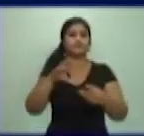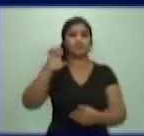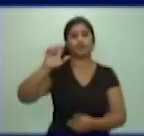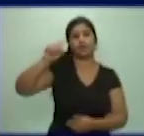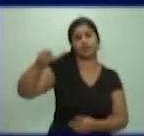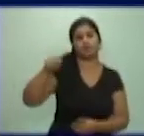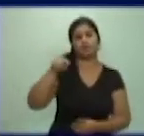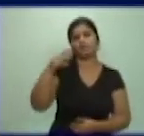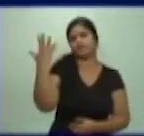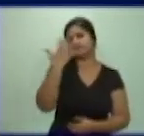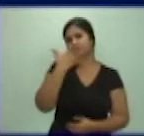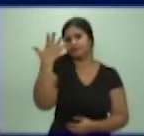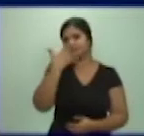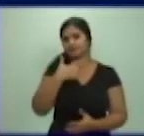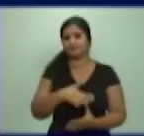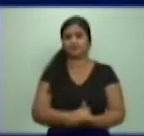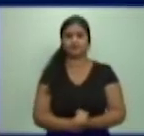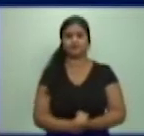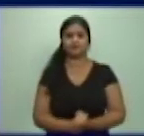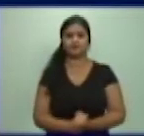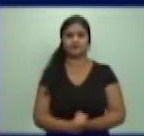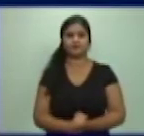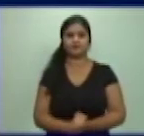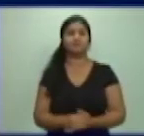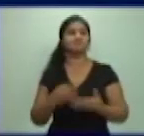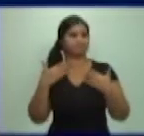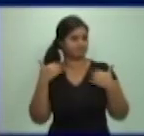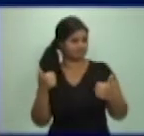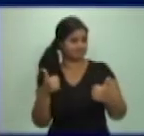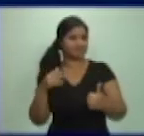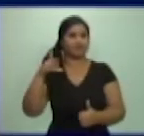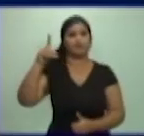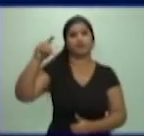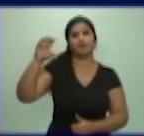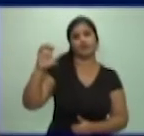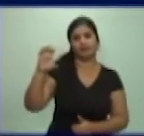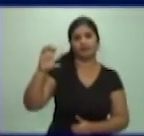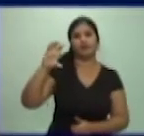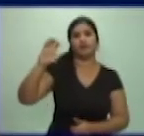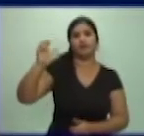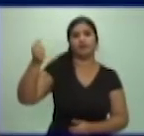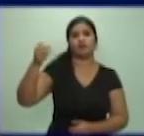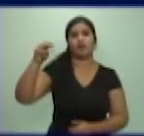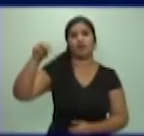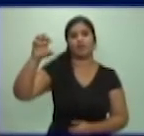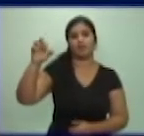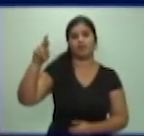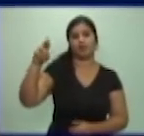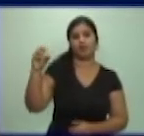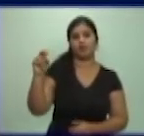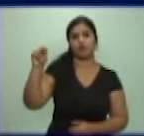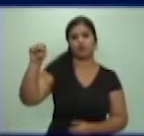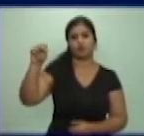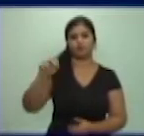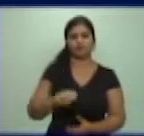medieval. Muy bien. El Decamerón, esta obra tan importante, Decamerón, de Giovanni